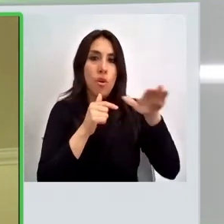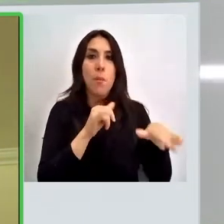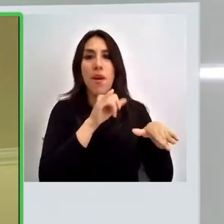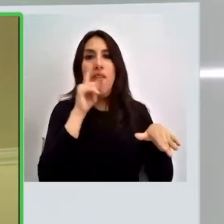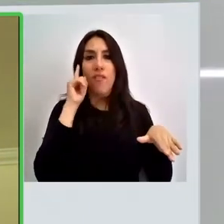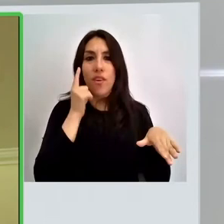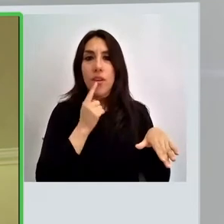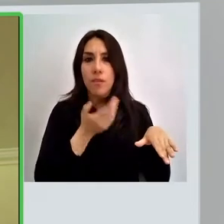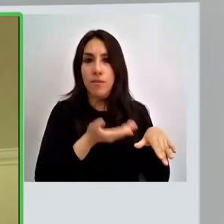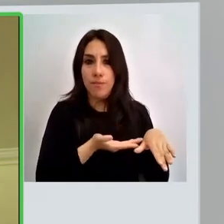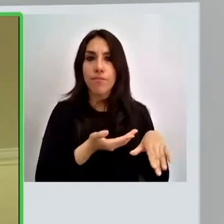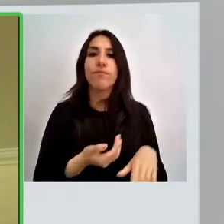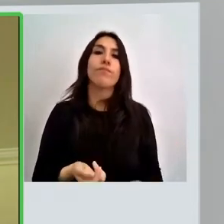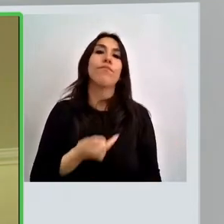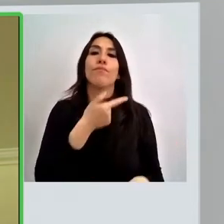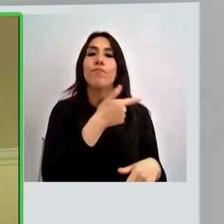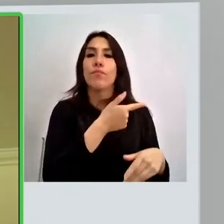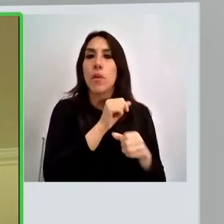escuchar